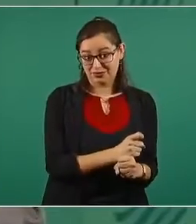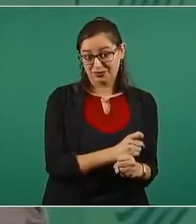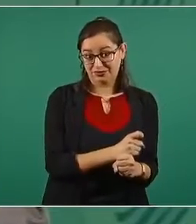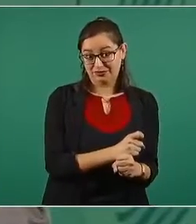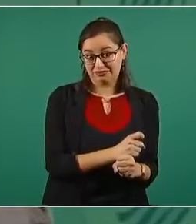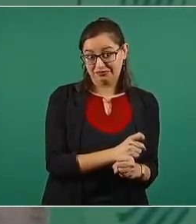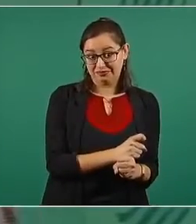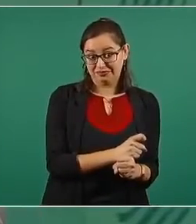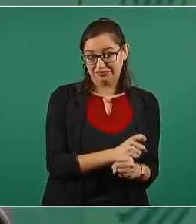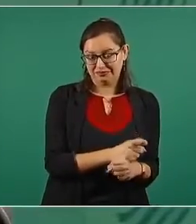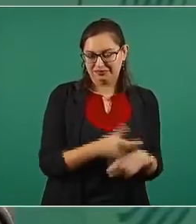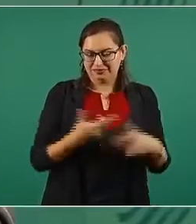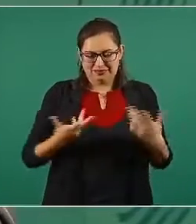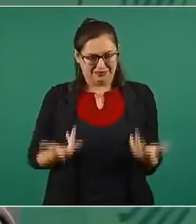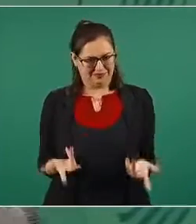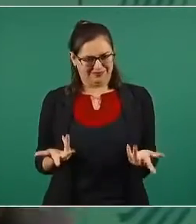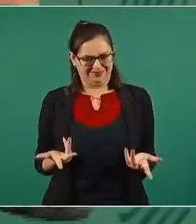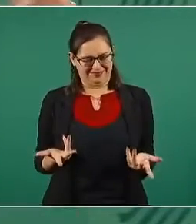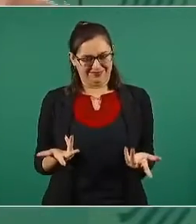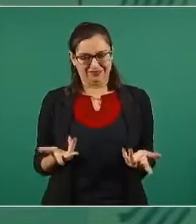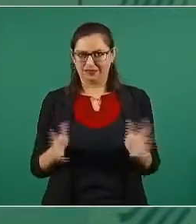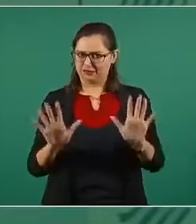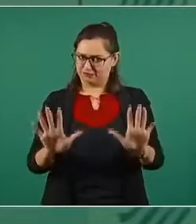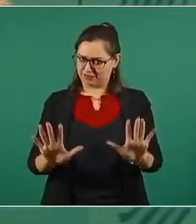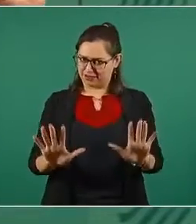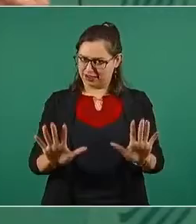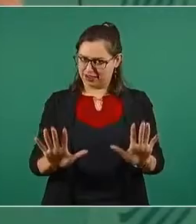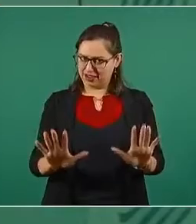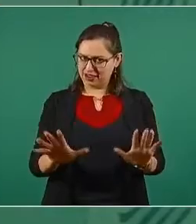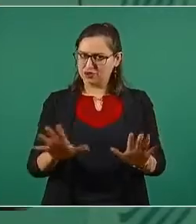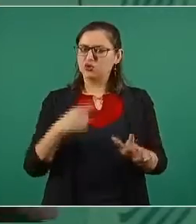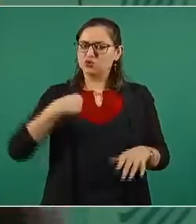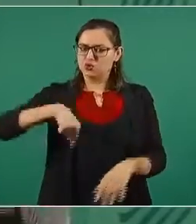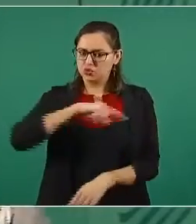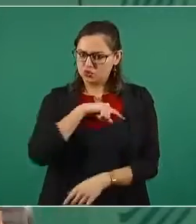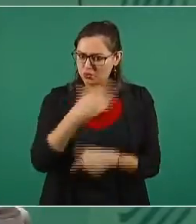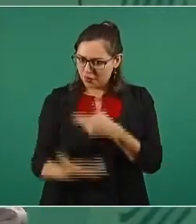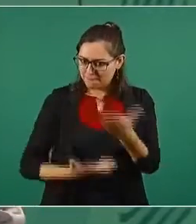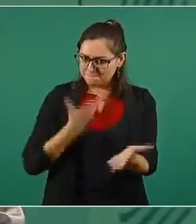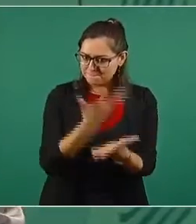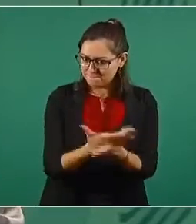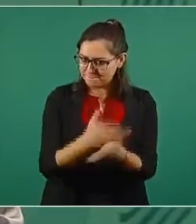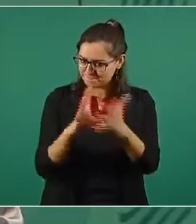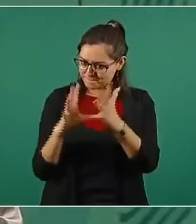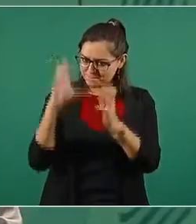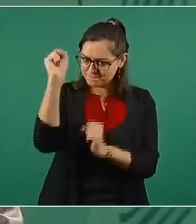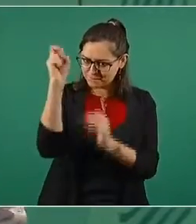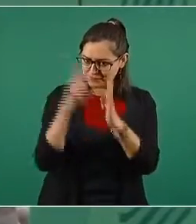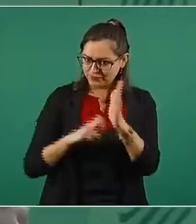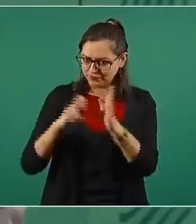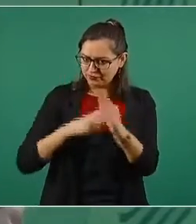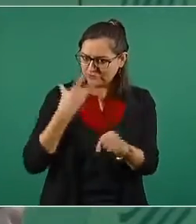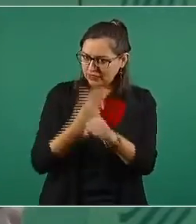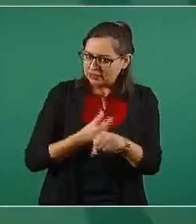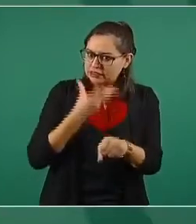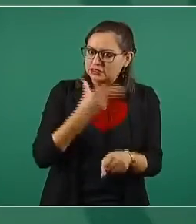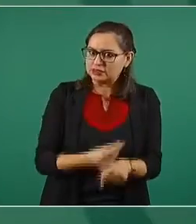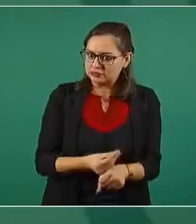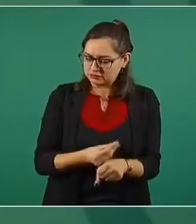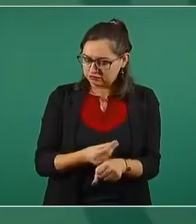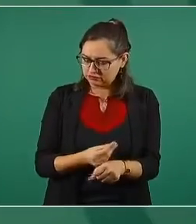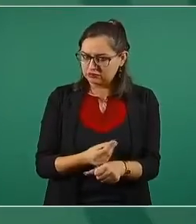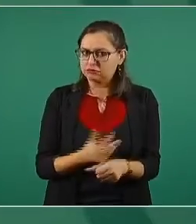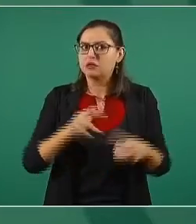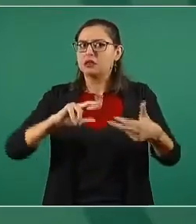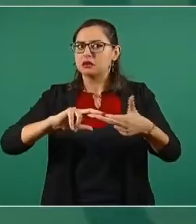Entonces, la reforma que estamos proponiendo es, a ver, vamos a mejorar